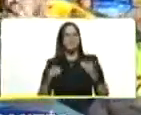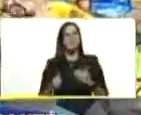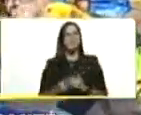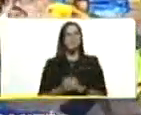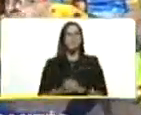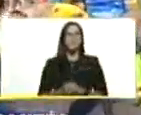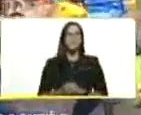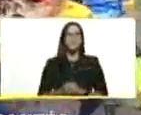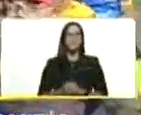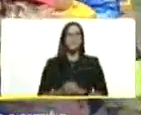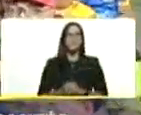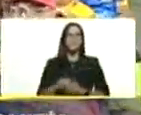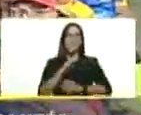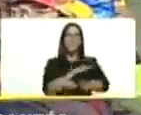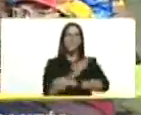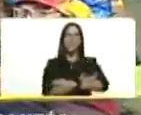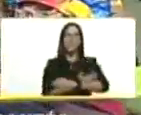de esfuerzos.